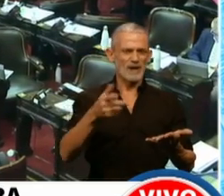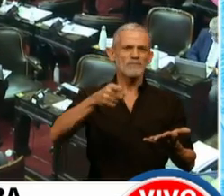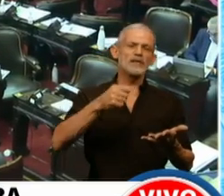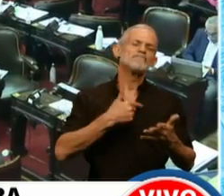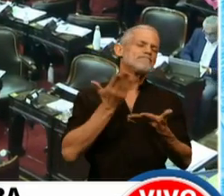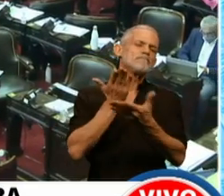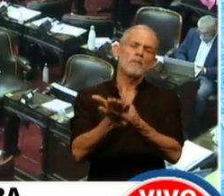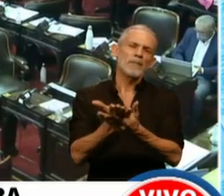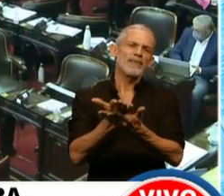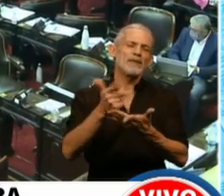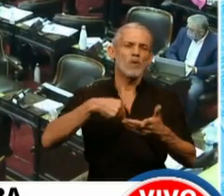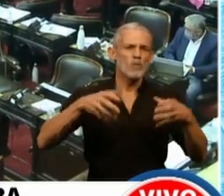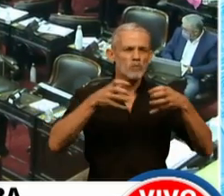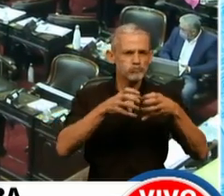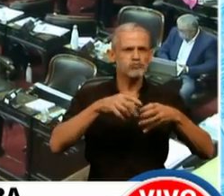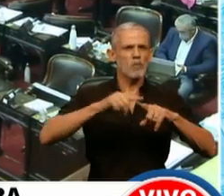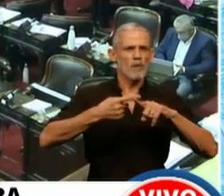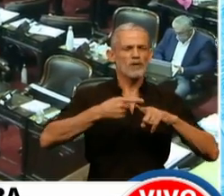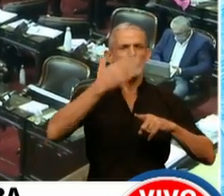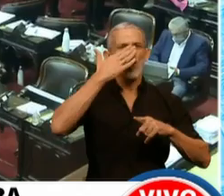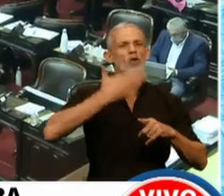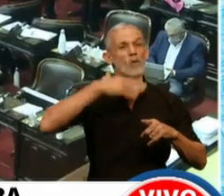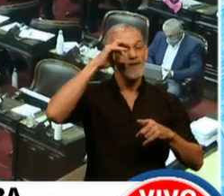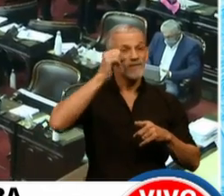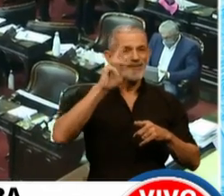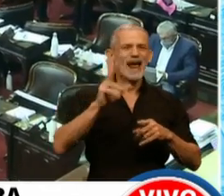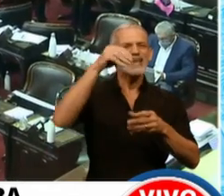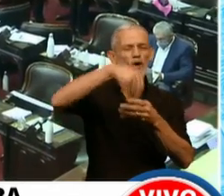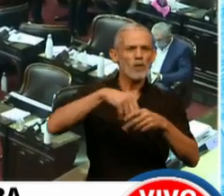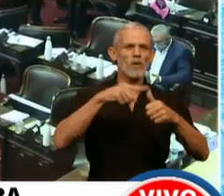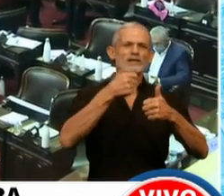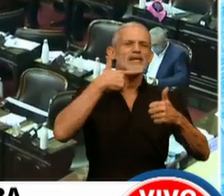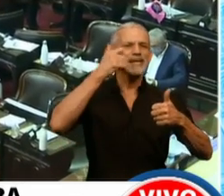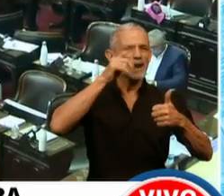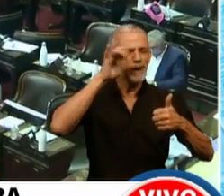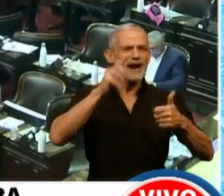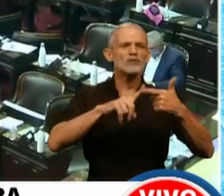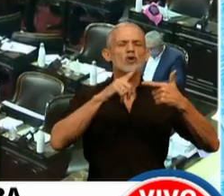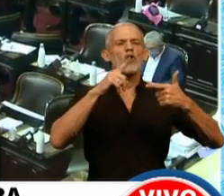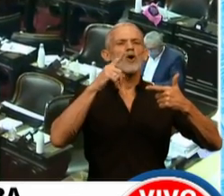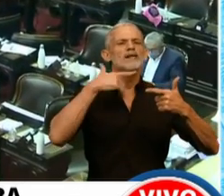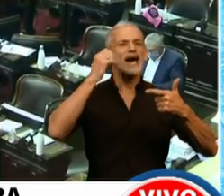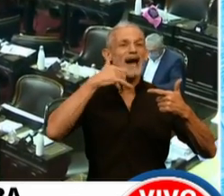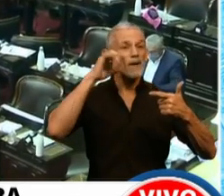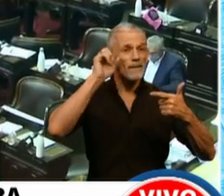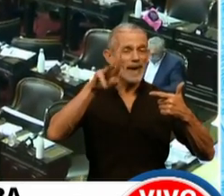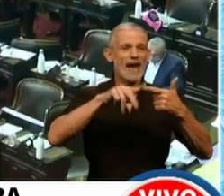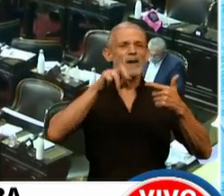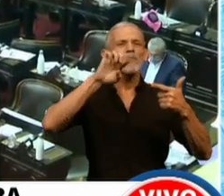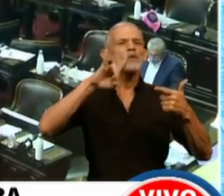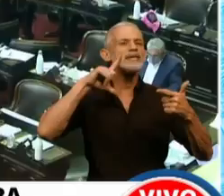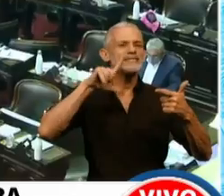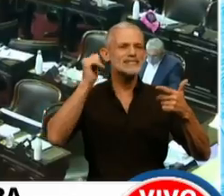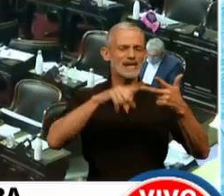solicitar desde el bloque córdoba será la incorporación de los departamentos en alberto o sea nadie javier bonilla